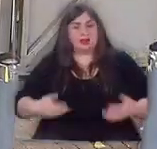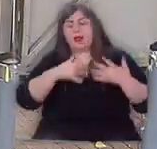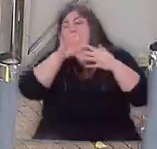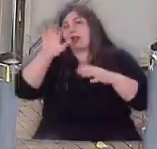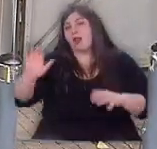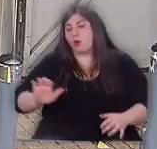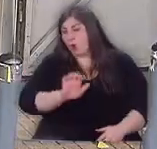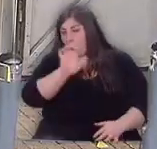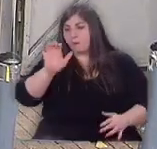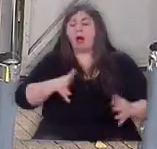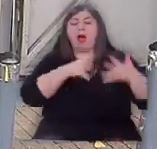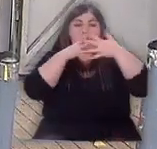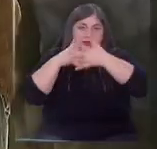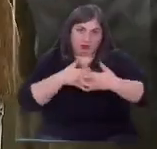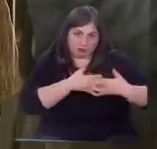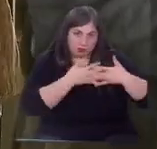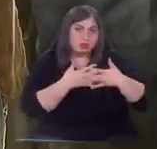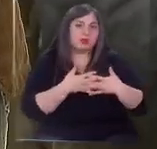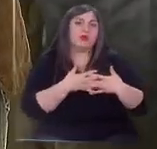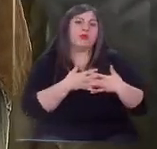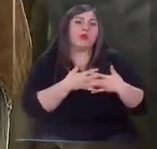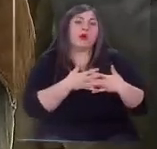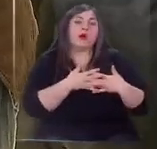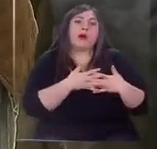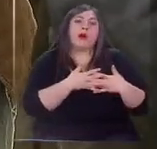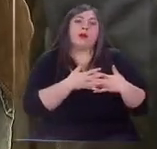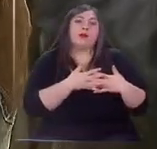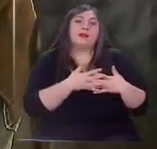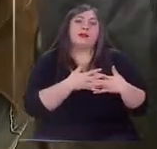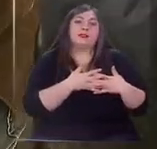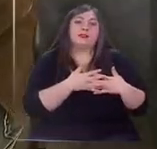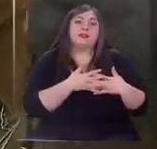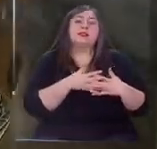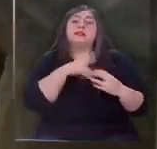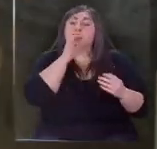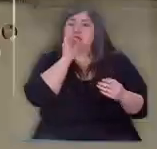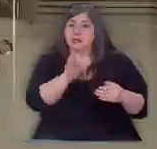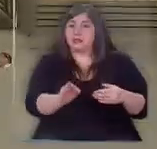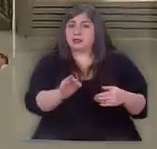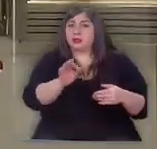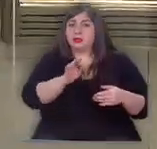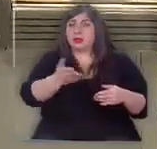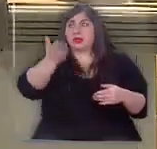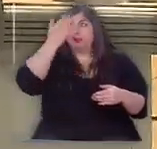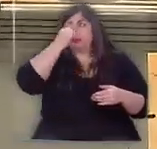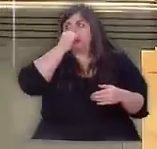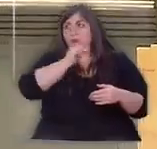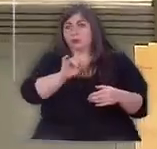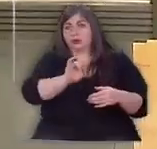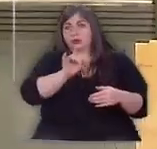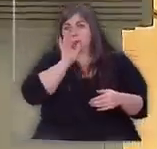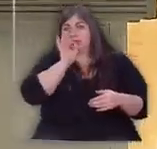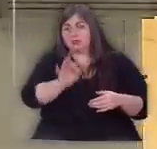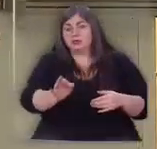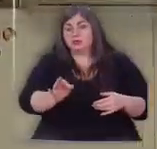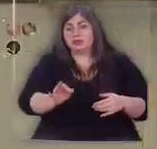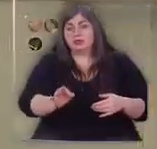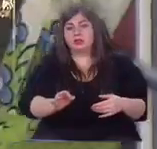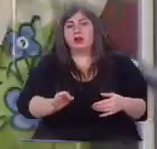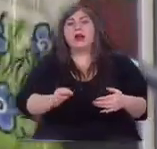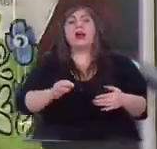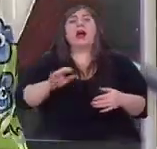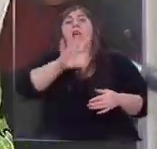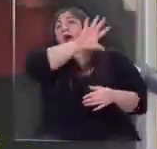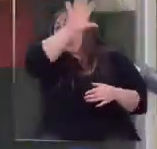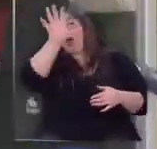Europa, en Estados Unidos, y se dijo no hace mucho tiempo, ¿no es cierto?, que